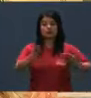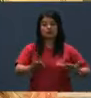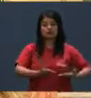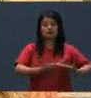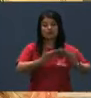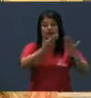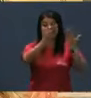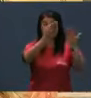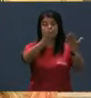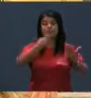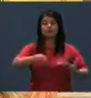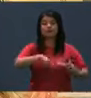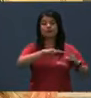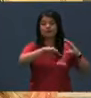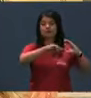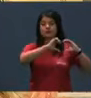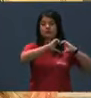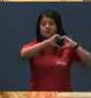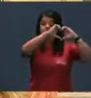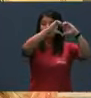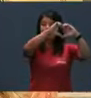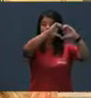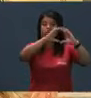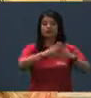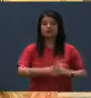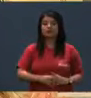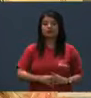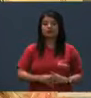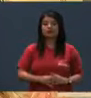Levantemos el corazón.